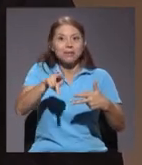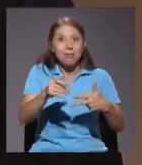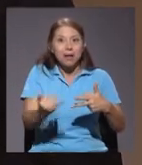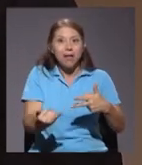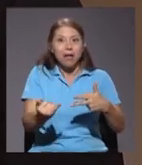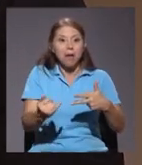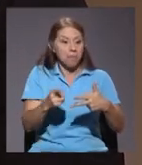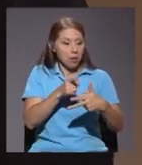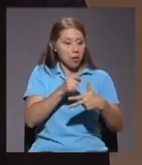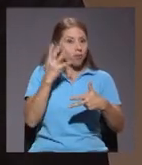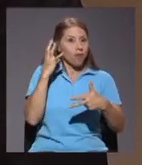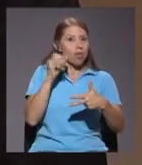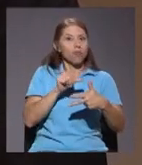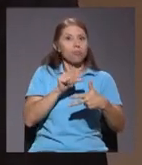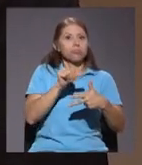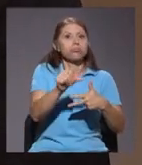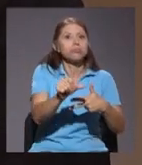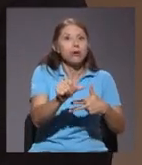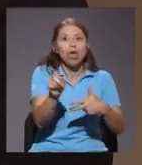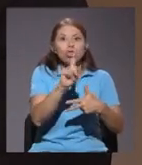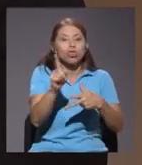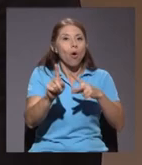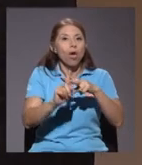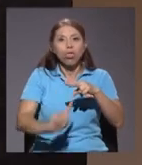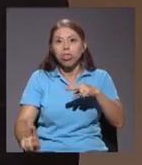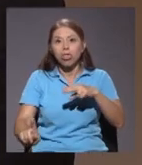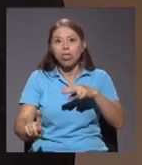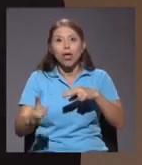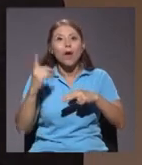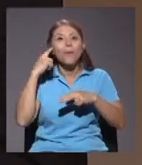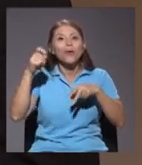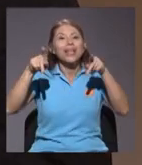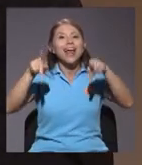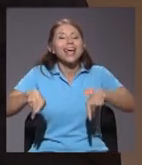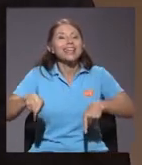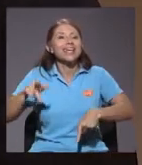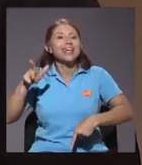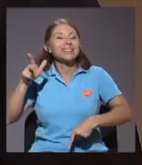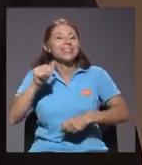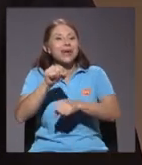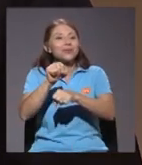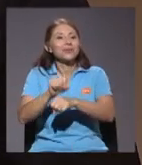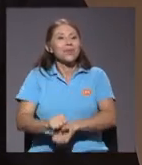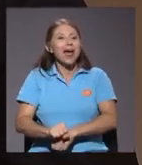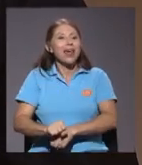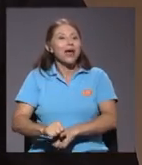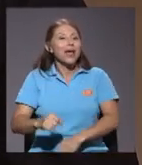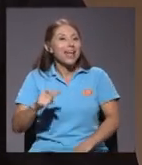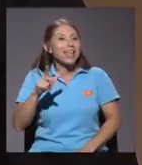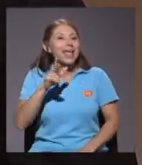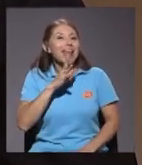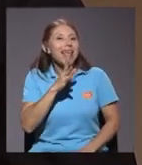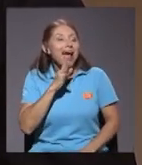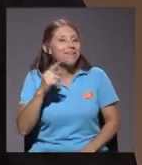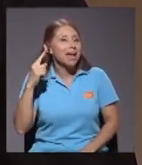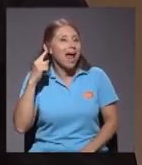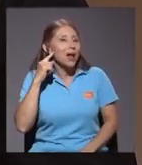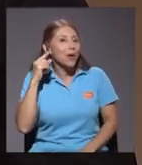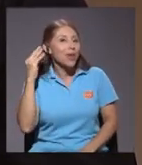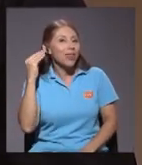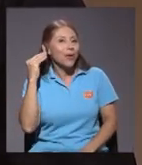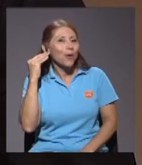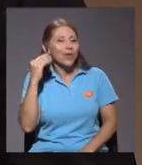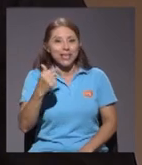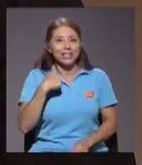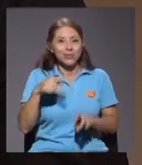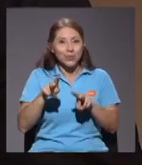desaparece y por qué no desaparece porque la gente está acostumbrada a que le hablé al oído y yo dichosamente tengo esa esa ventaja y